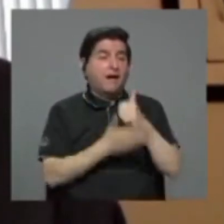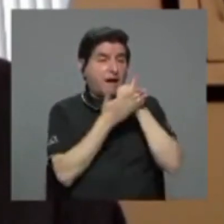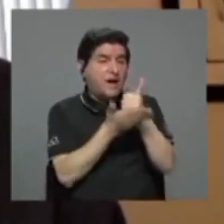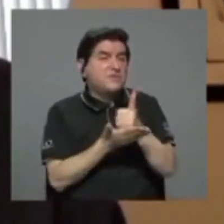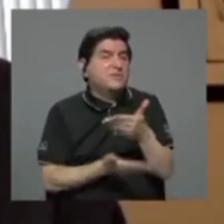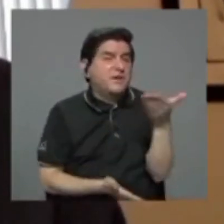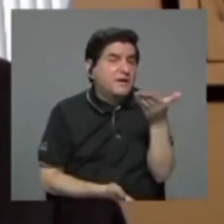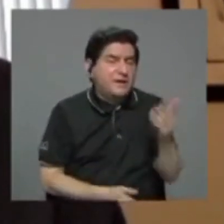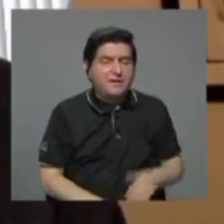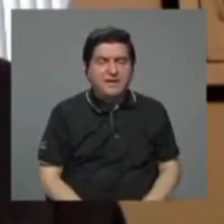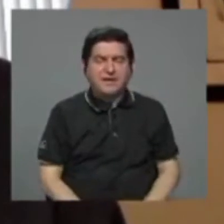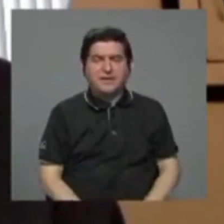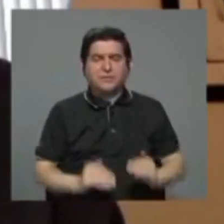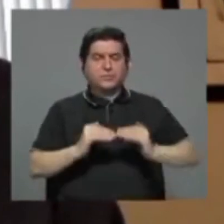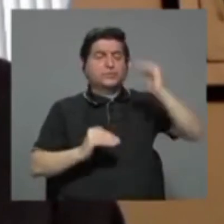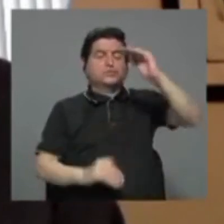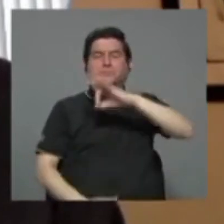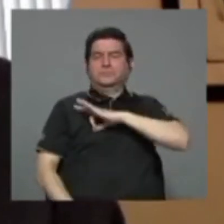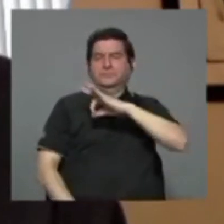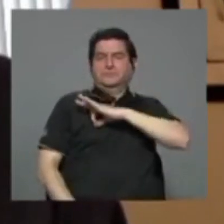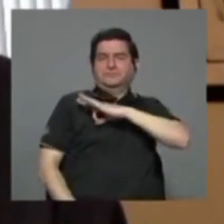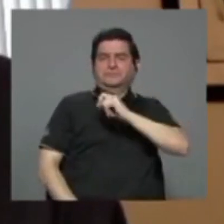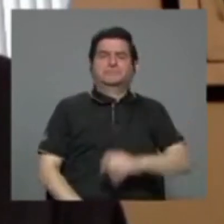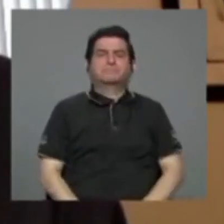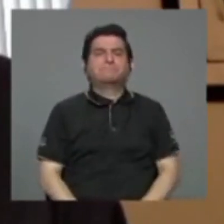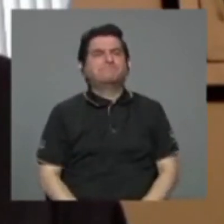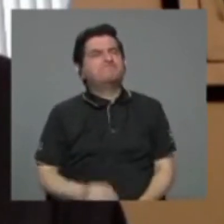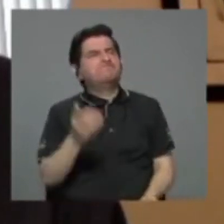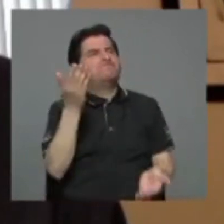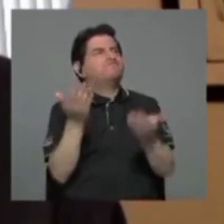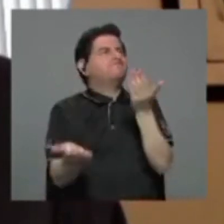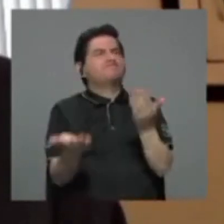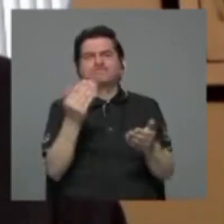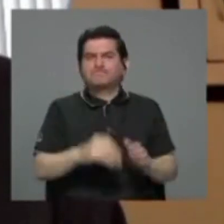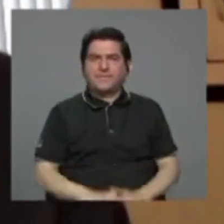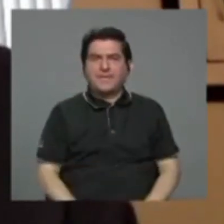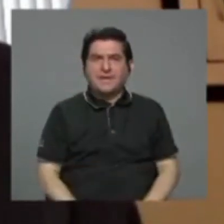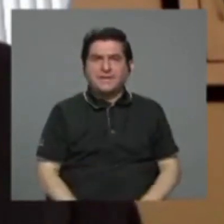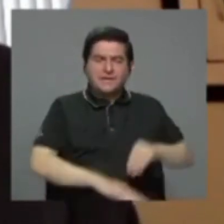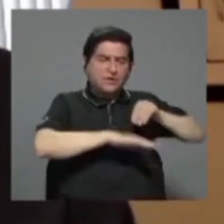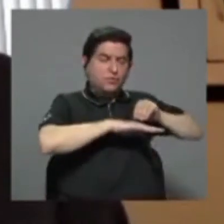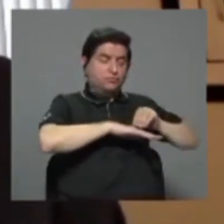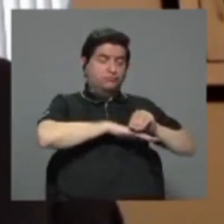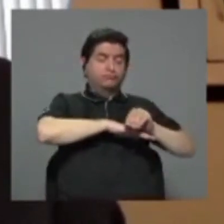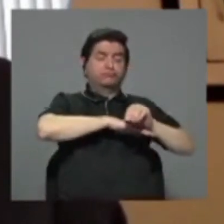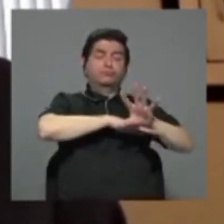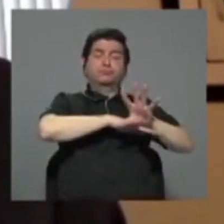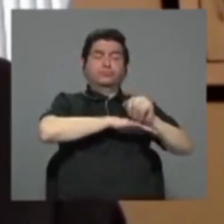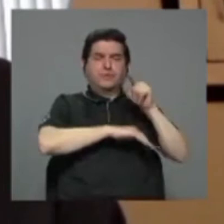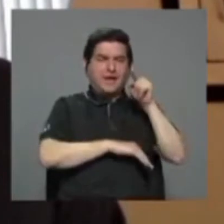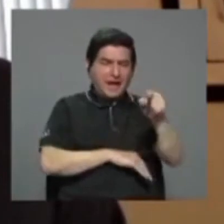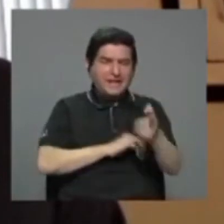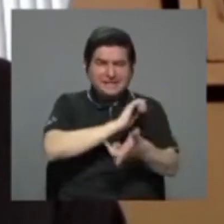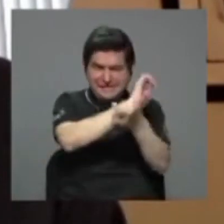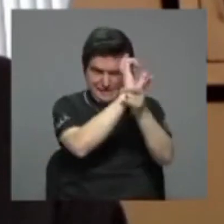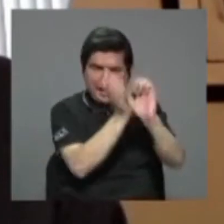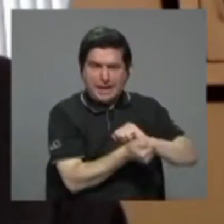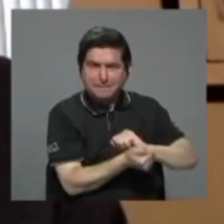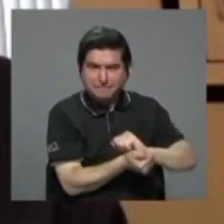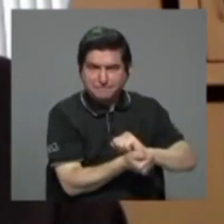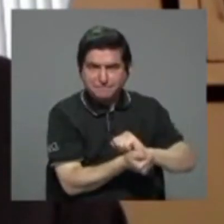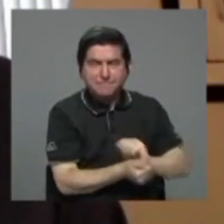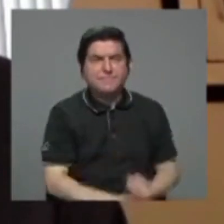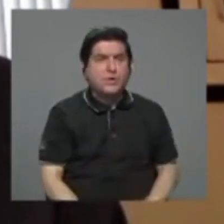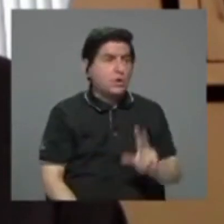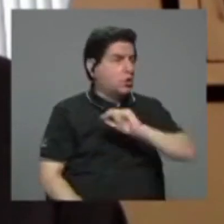un mayor bienestar. Son, digamos, consecuencias de esos cambios que